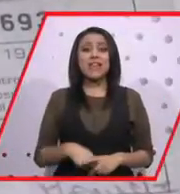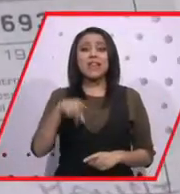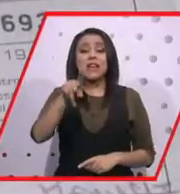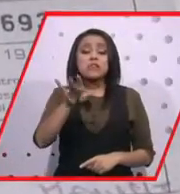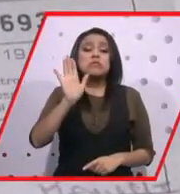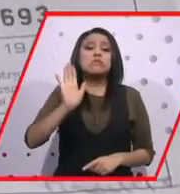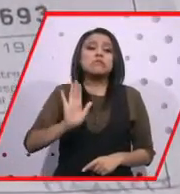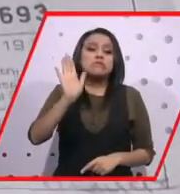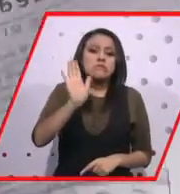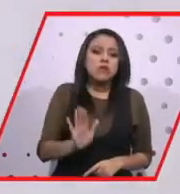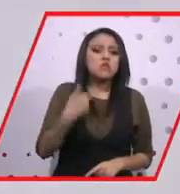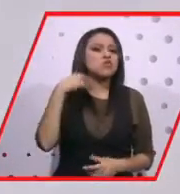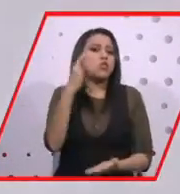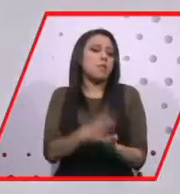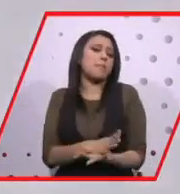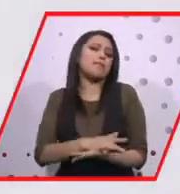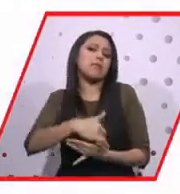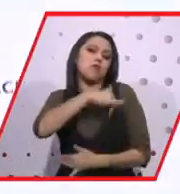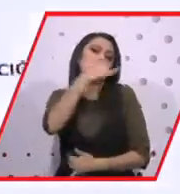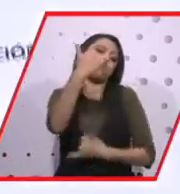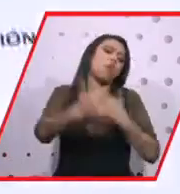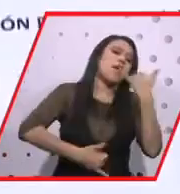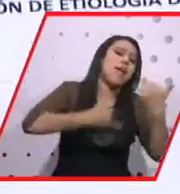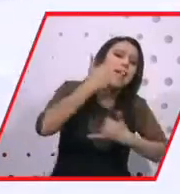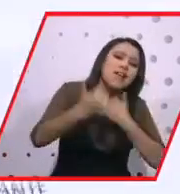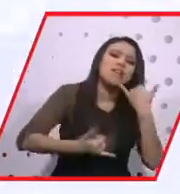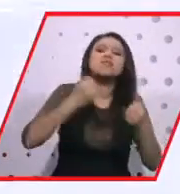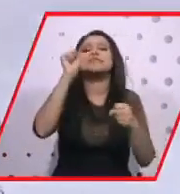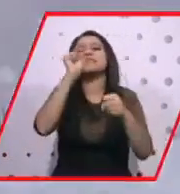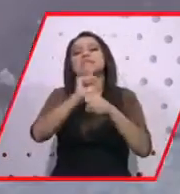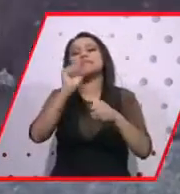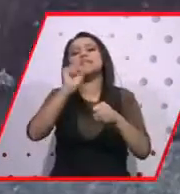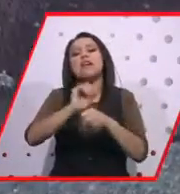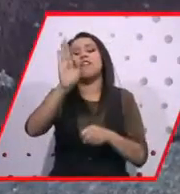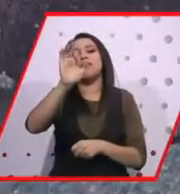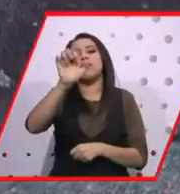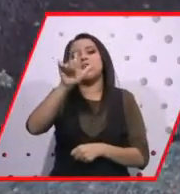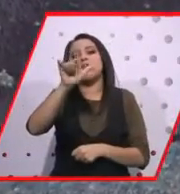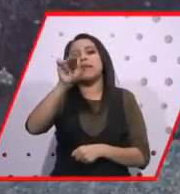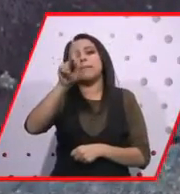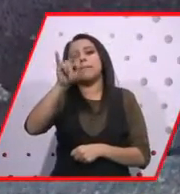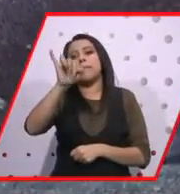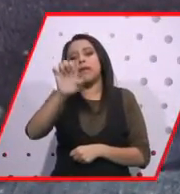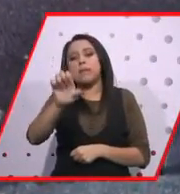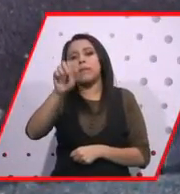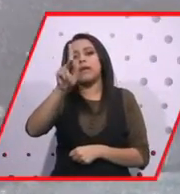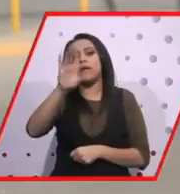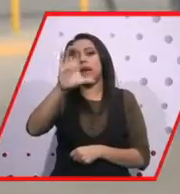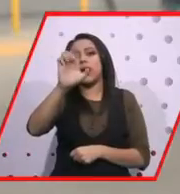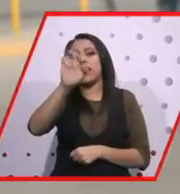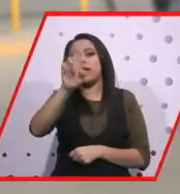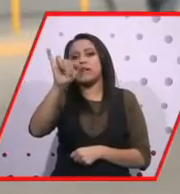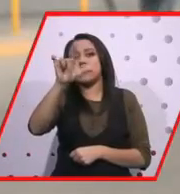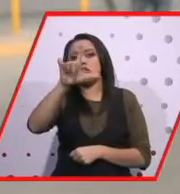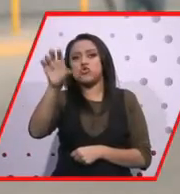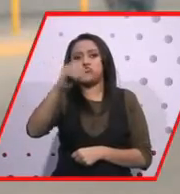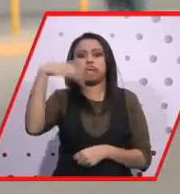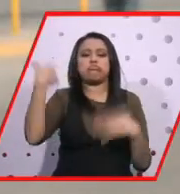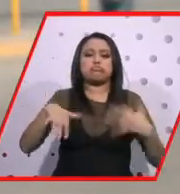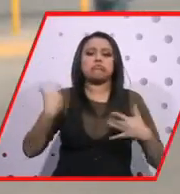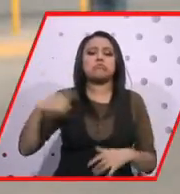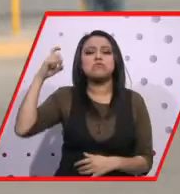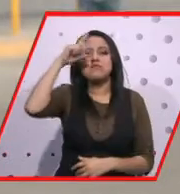Lo que parecía ser un juego de estudiantes de la secundaria Felipe Carrillo Puerto terminó en un suceso más grave. El 8 de